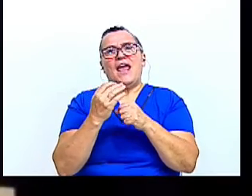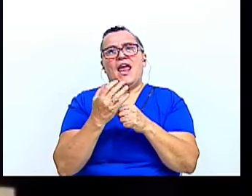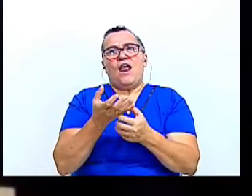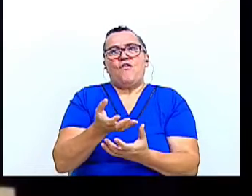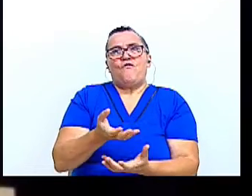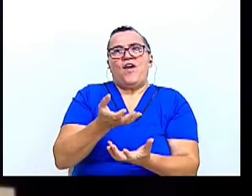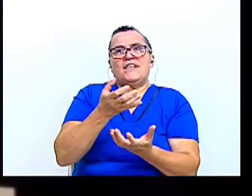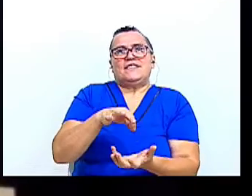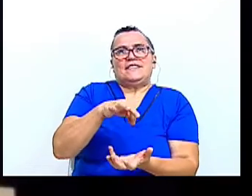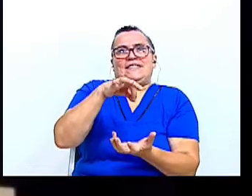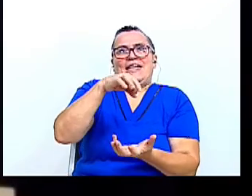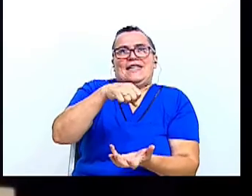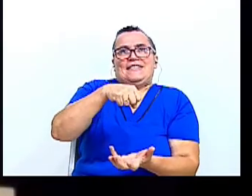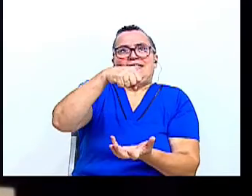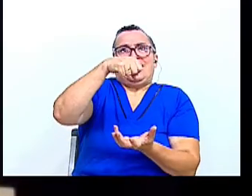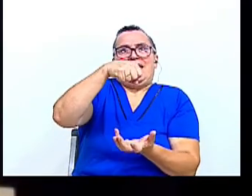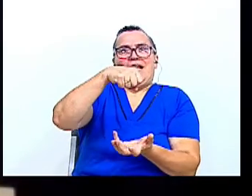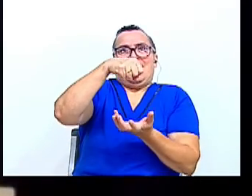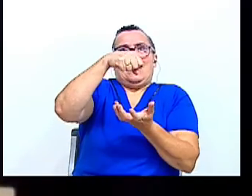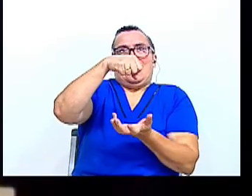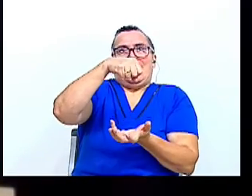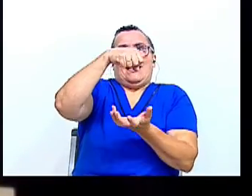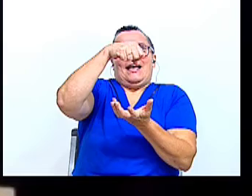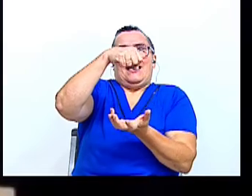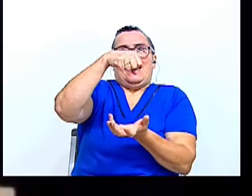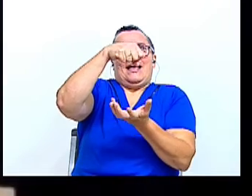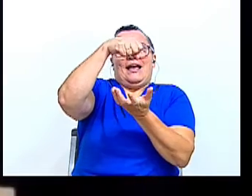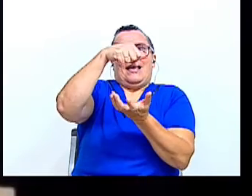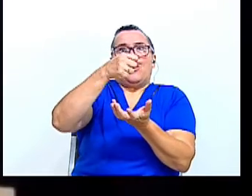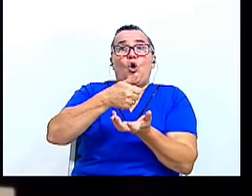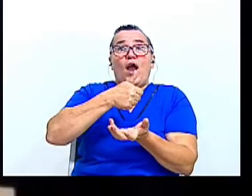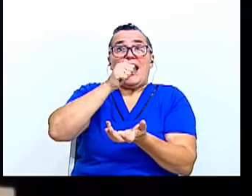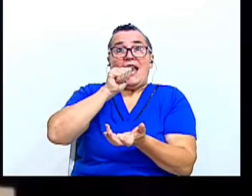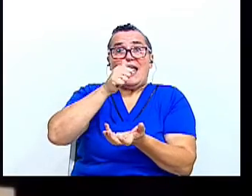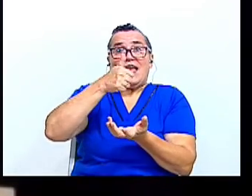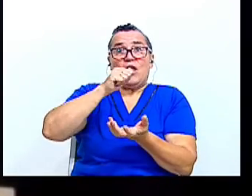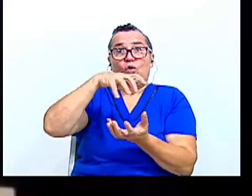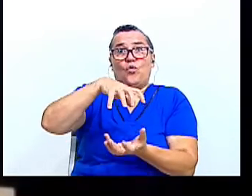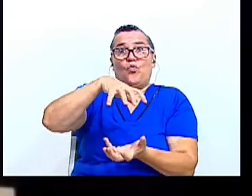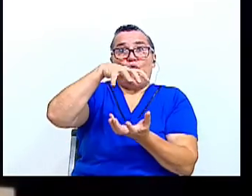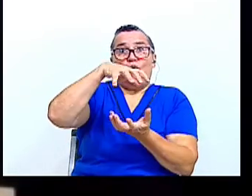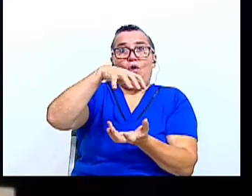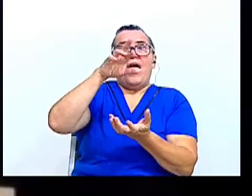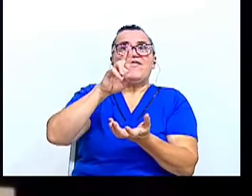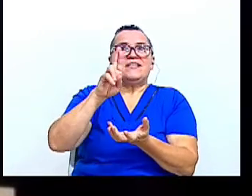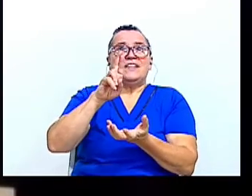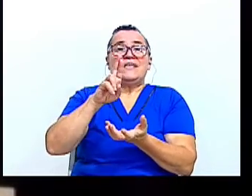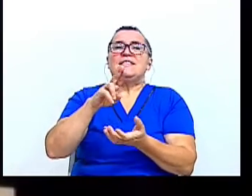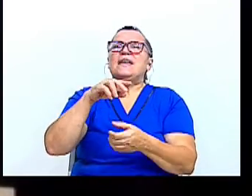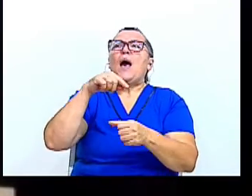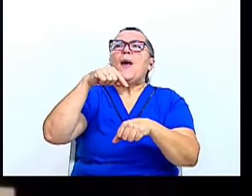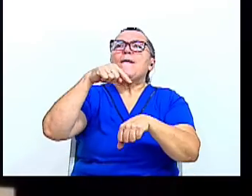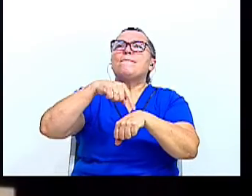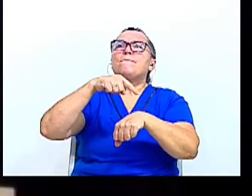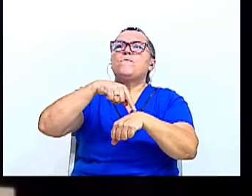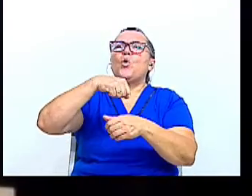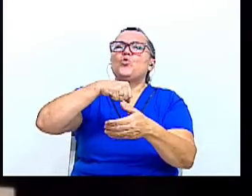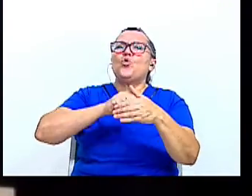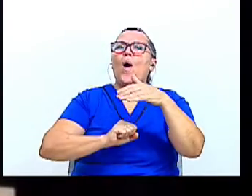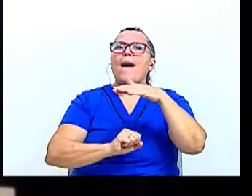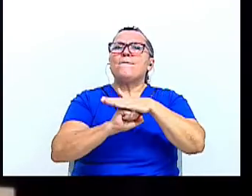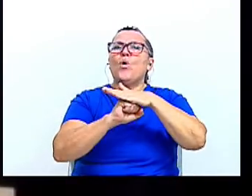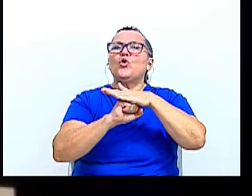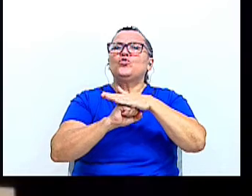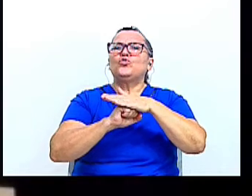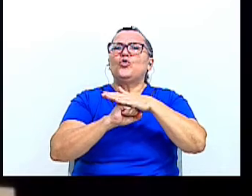cuando el balde sube con el líquido. También tenemos el punto de apoyo, que es el tubo